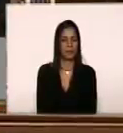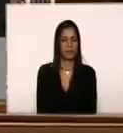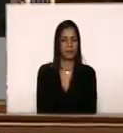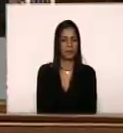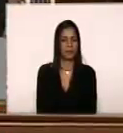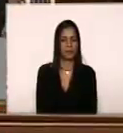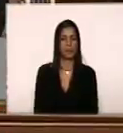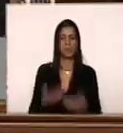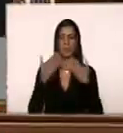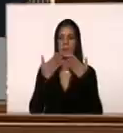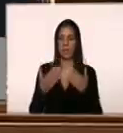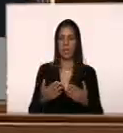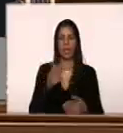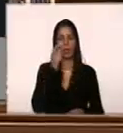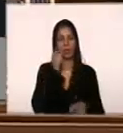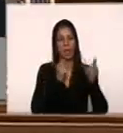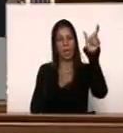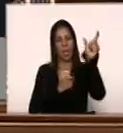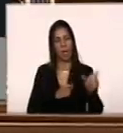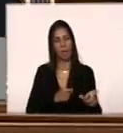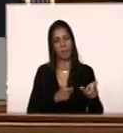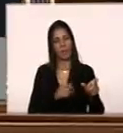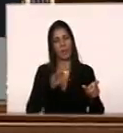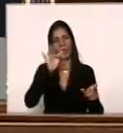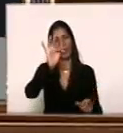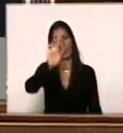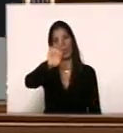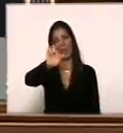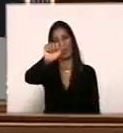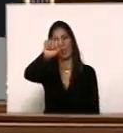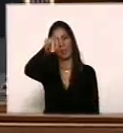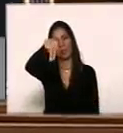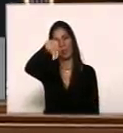Muchas gracias al constituyente Francisco Torrealba.